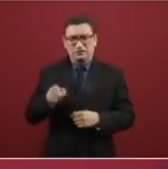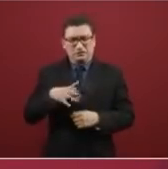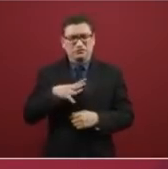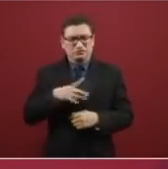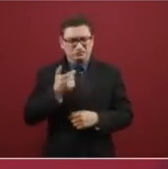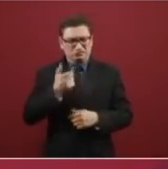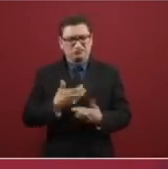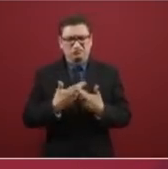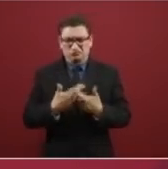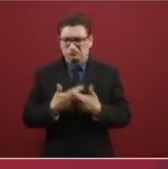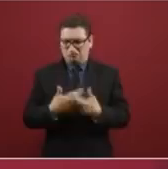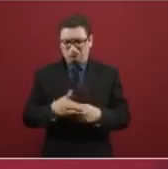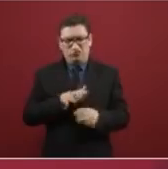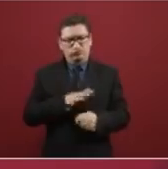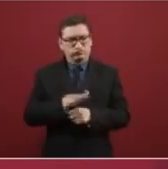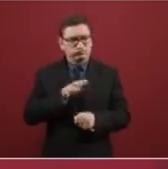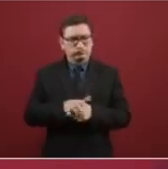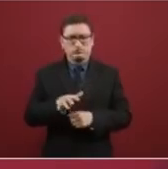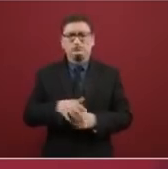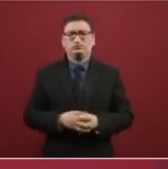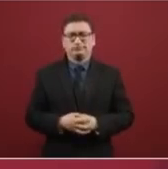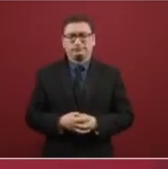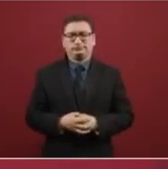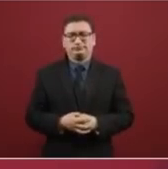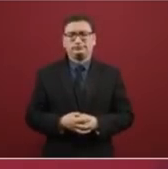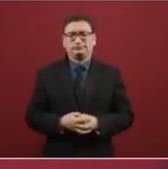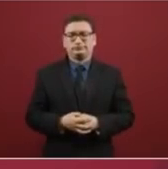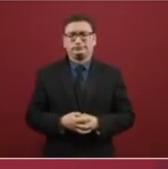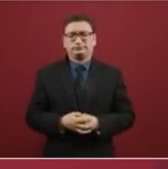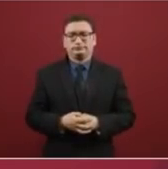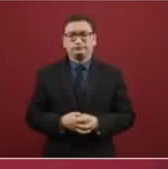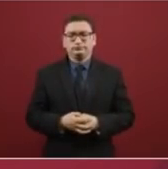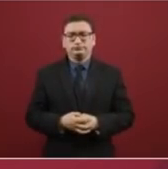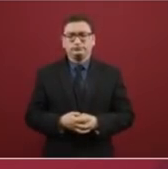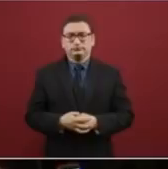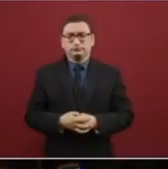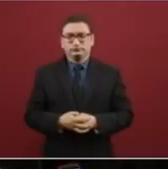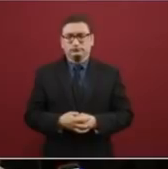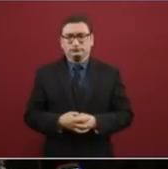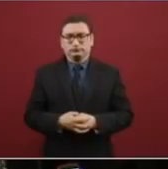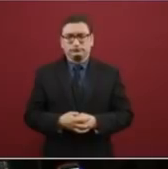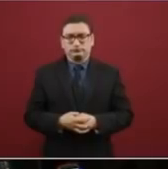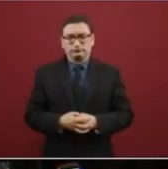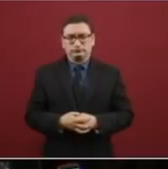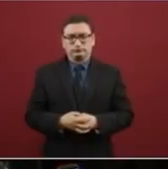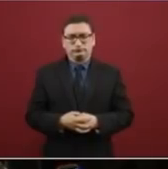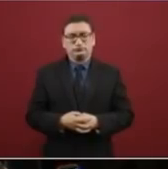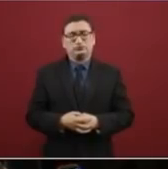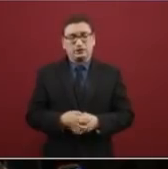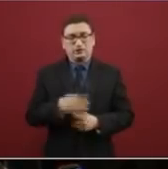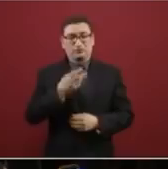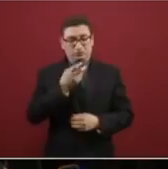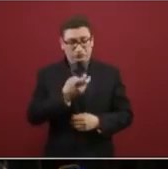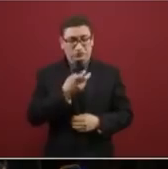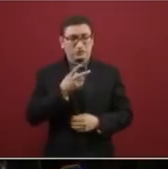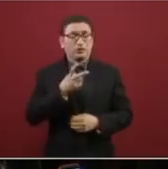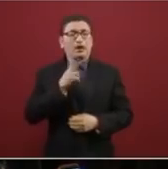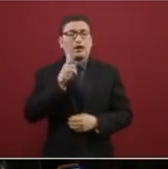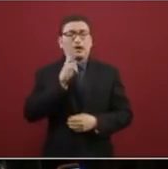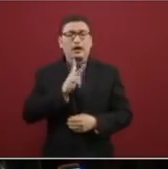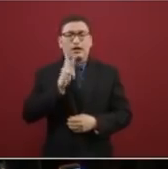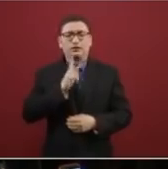solvencia económica suficiente. Respecto al tema de la guardería ABC, el titular del Ejecutivo instruyó